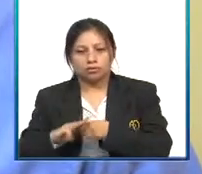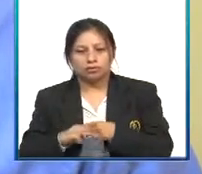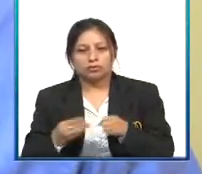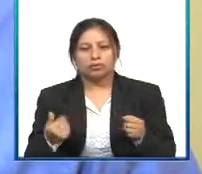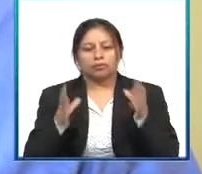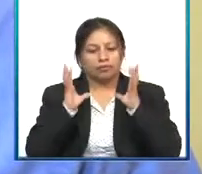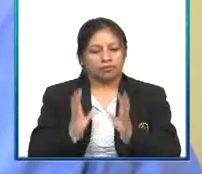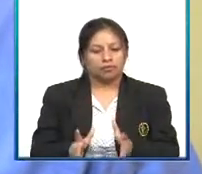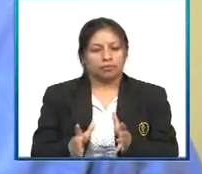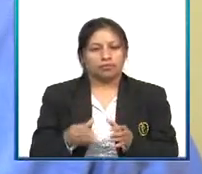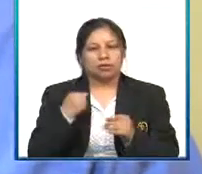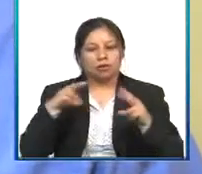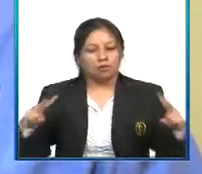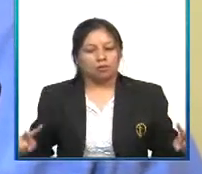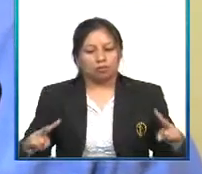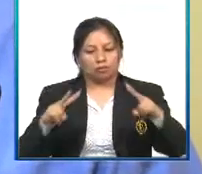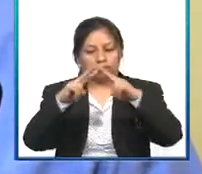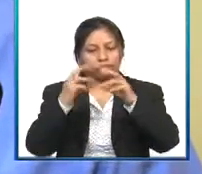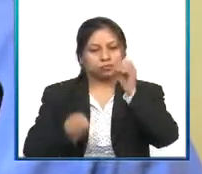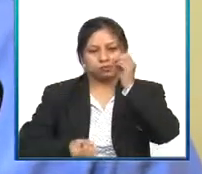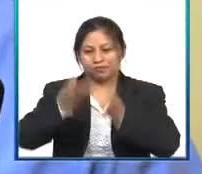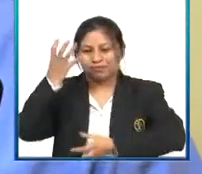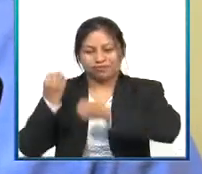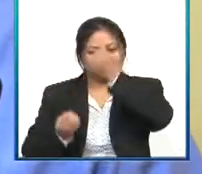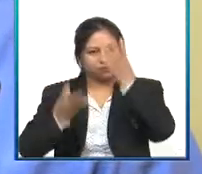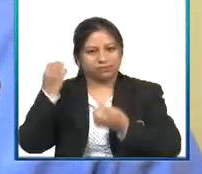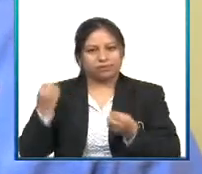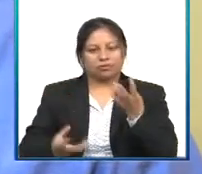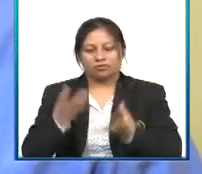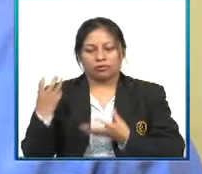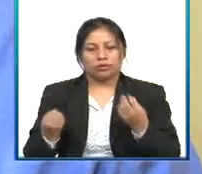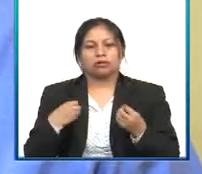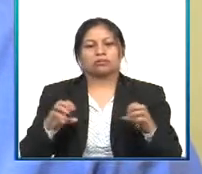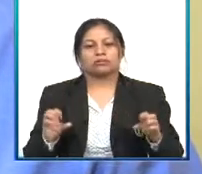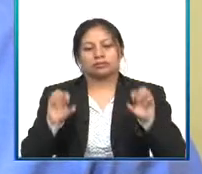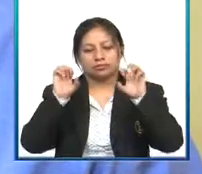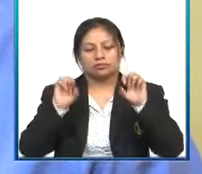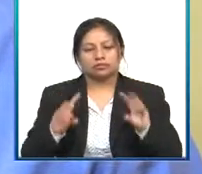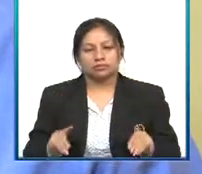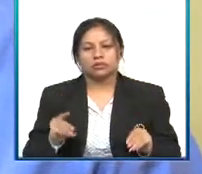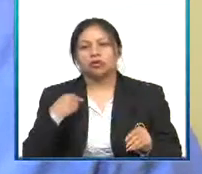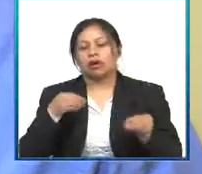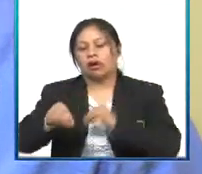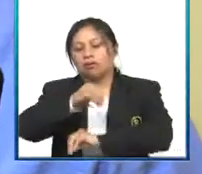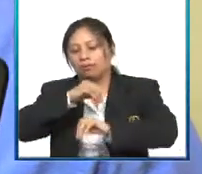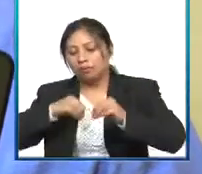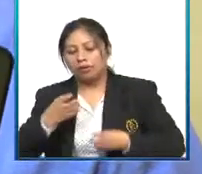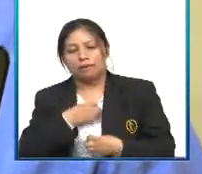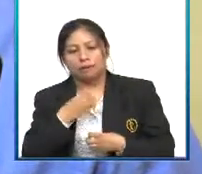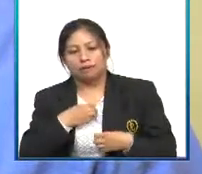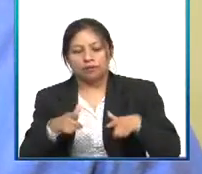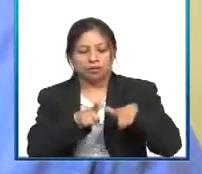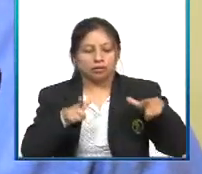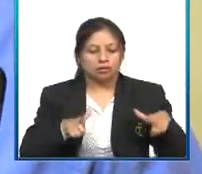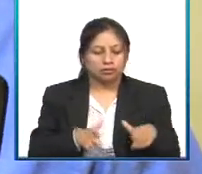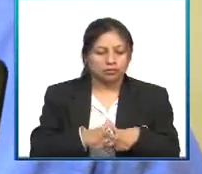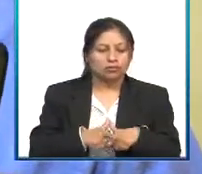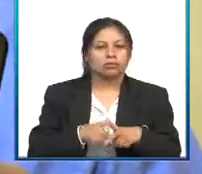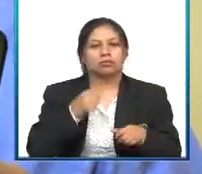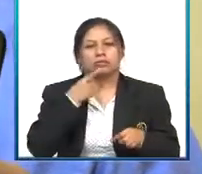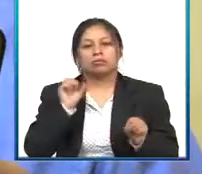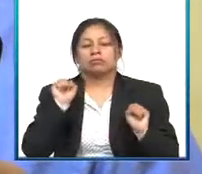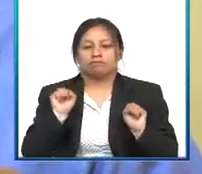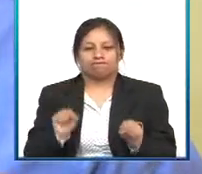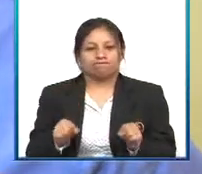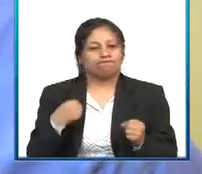están asentadas en las faldas del Volcán de Fuego, pues el Ministerio de Educación ha hecho algunos traslados de maestros hacia las áreas urbanas, lo que ha